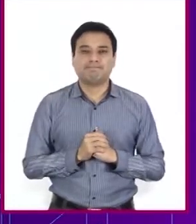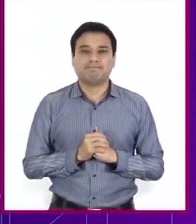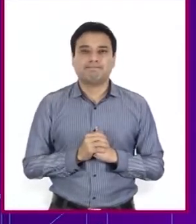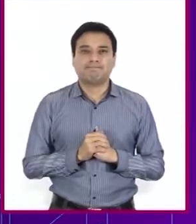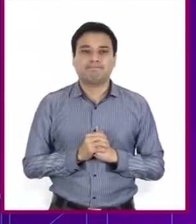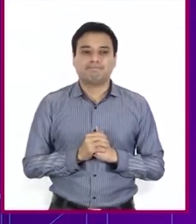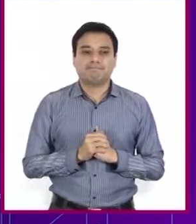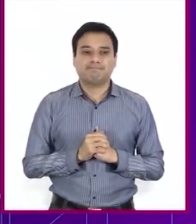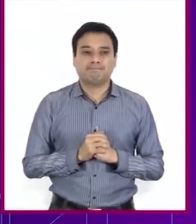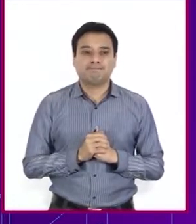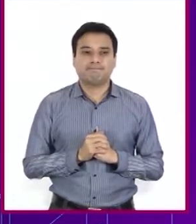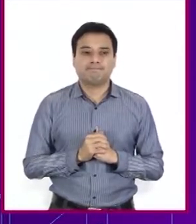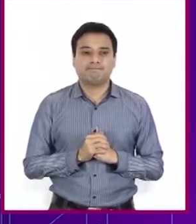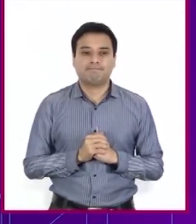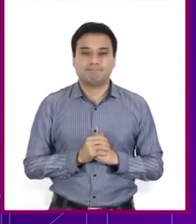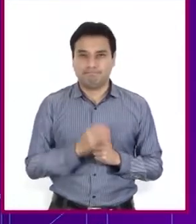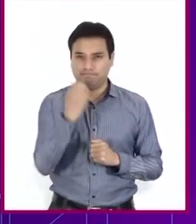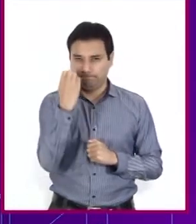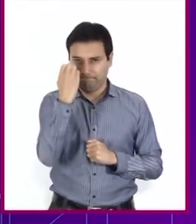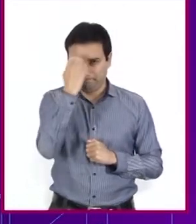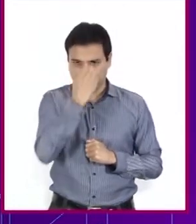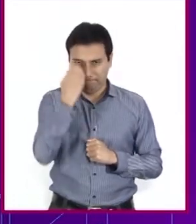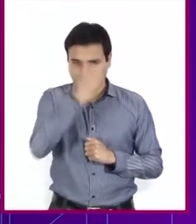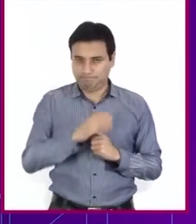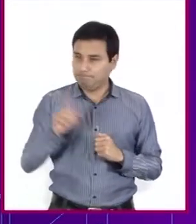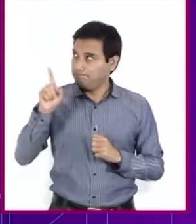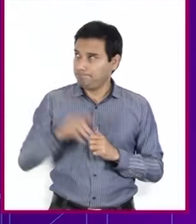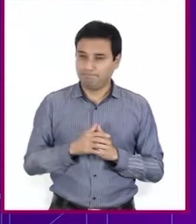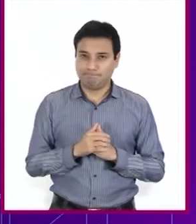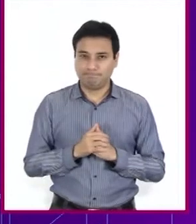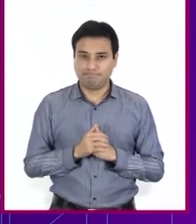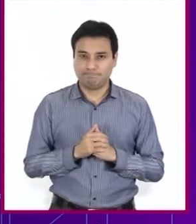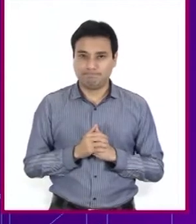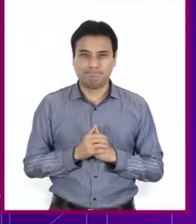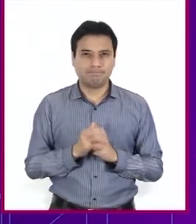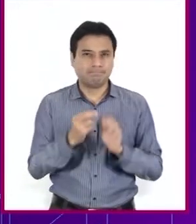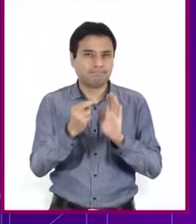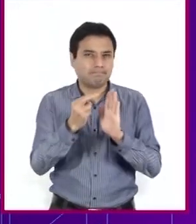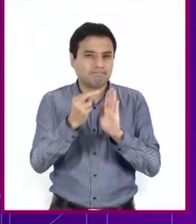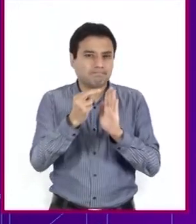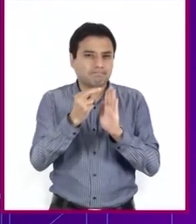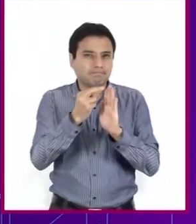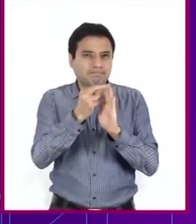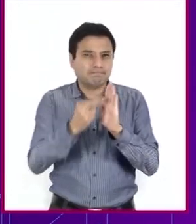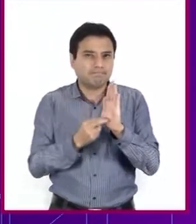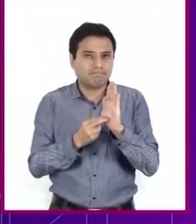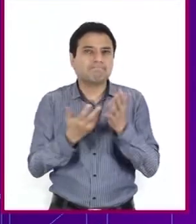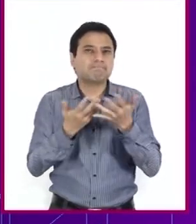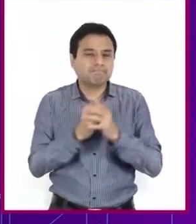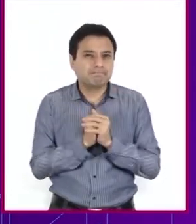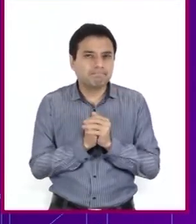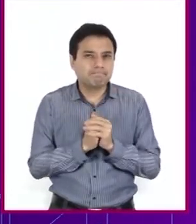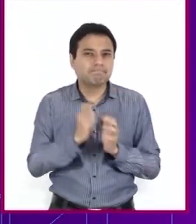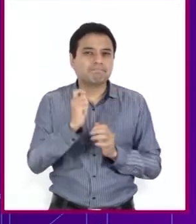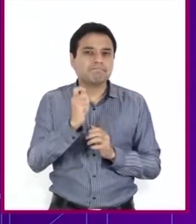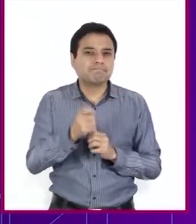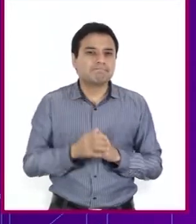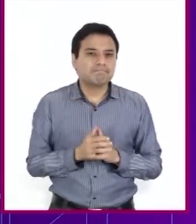las figuras. Encontramos una expresión general cuadrática de la forma a por n al